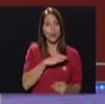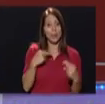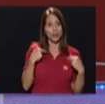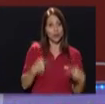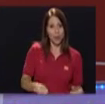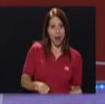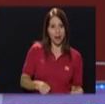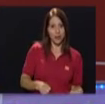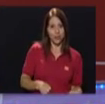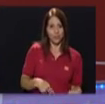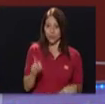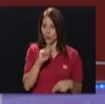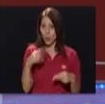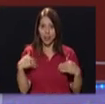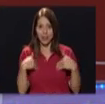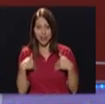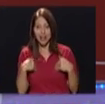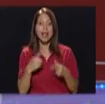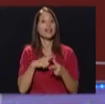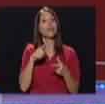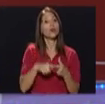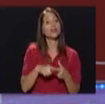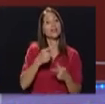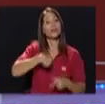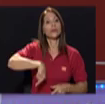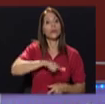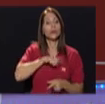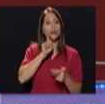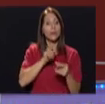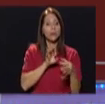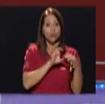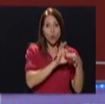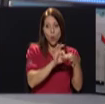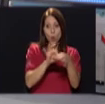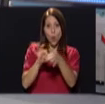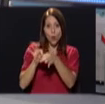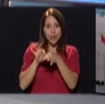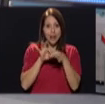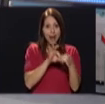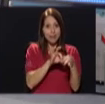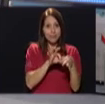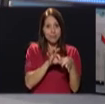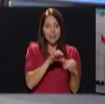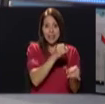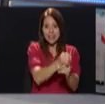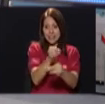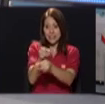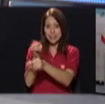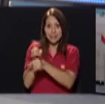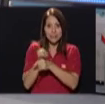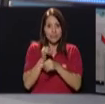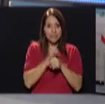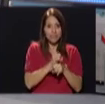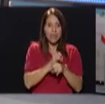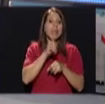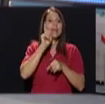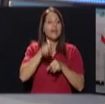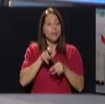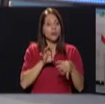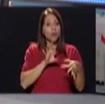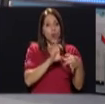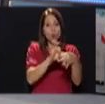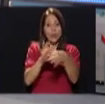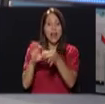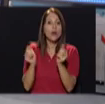humano más que de vida silvestre. Entonces eso nos aboca a que tenemos que coordinar exactamente interinstitucionalmente con